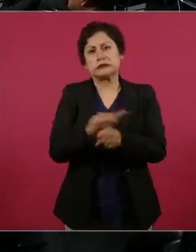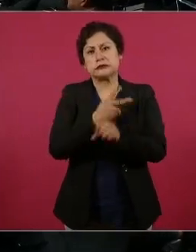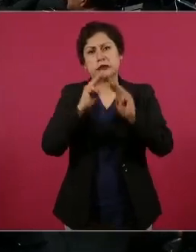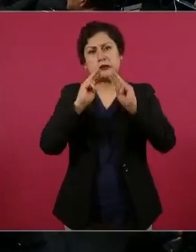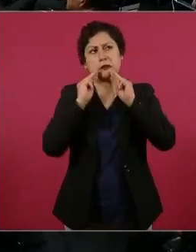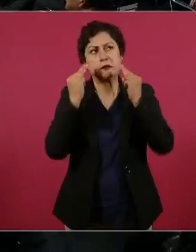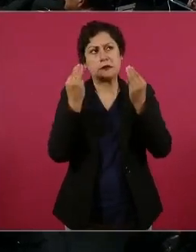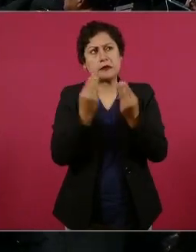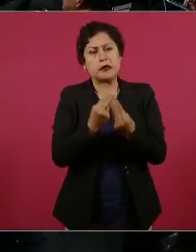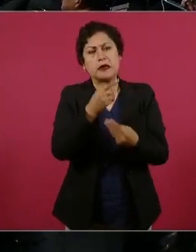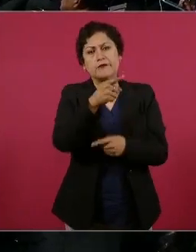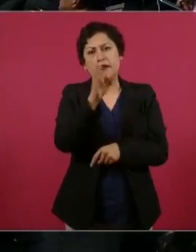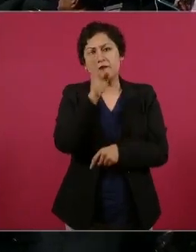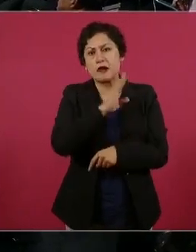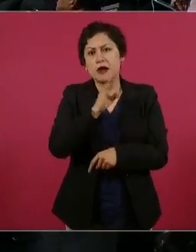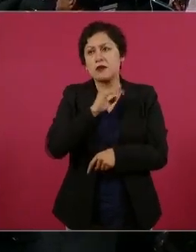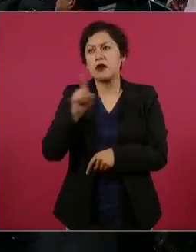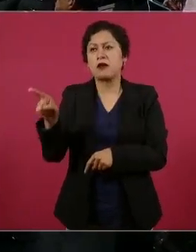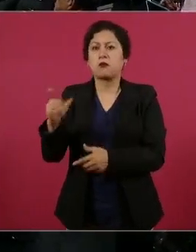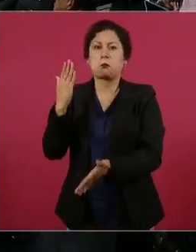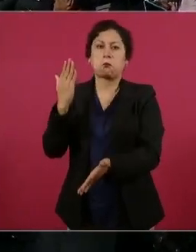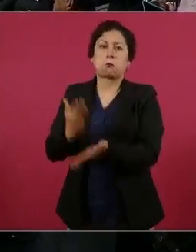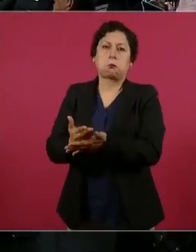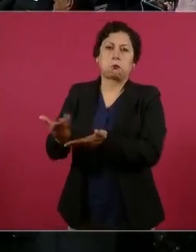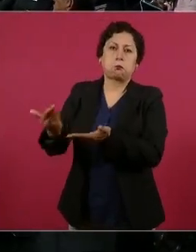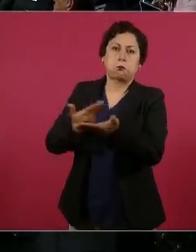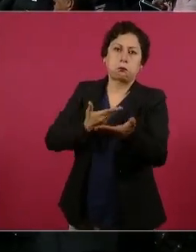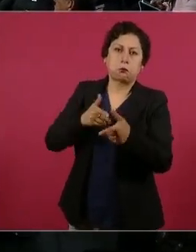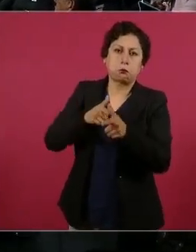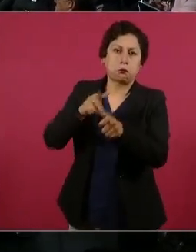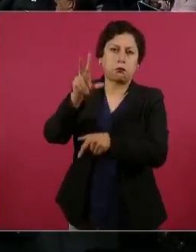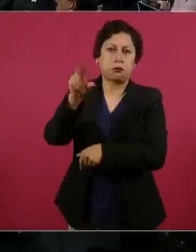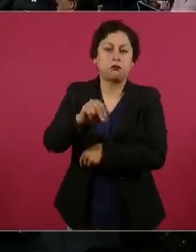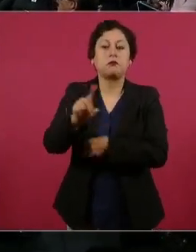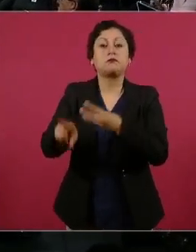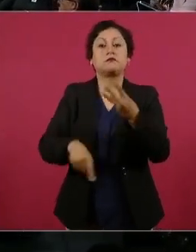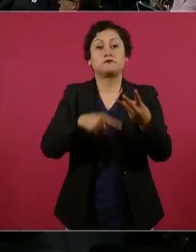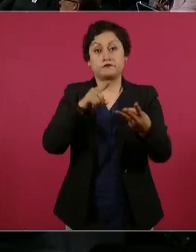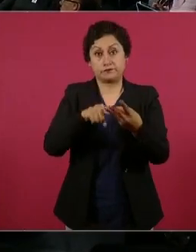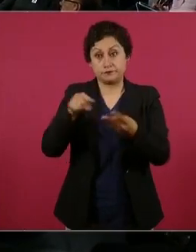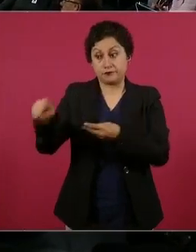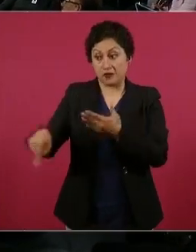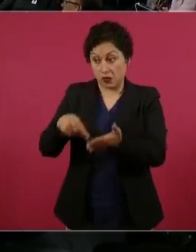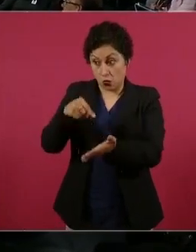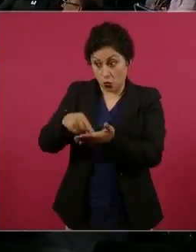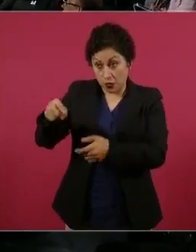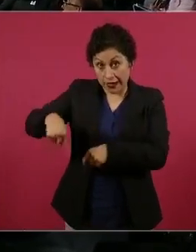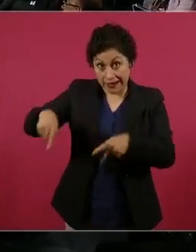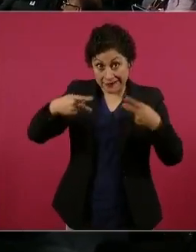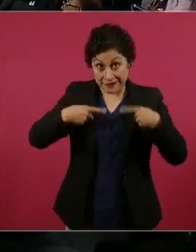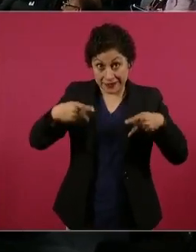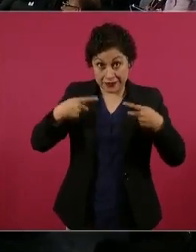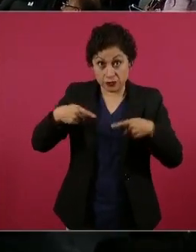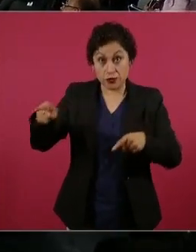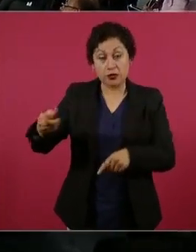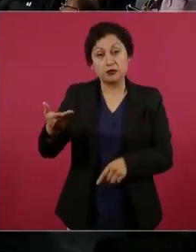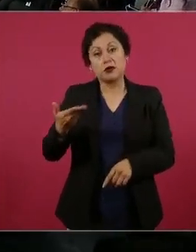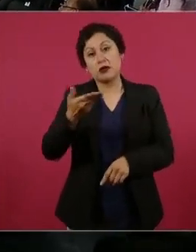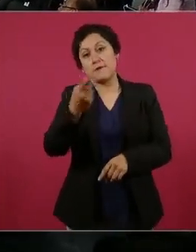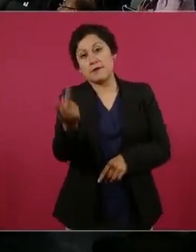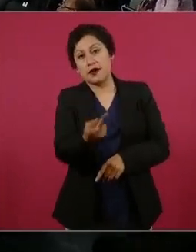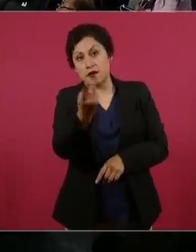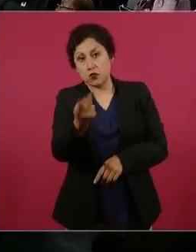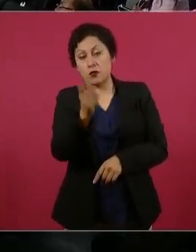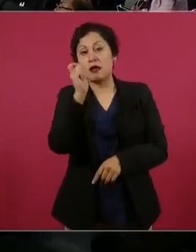este desarrollo. Y tercero, los empresarios de Coatzacoalcos quieren saber, señor presidente, si